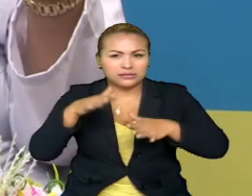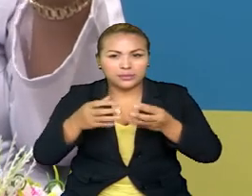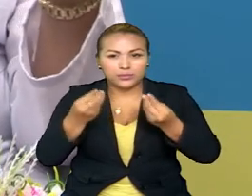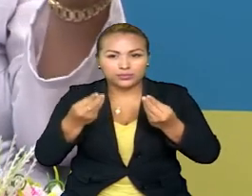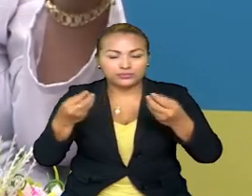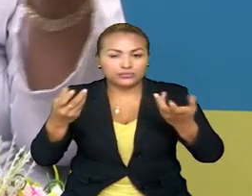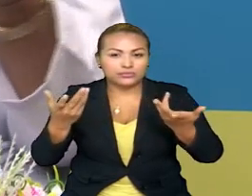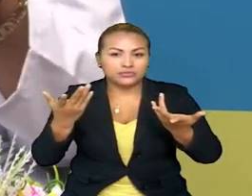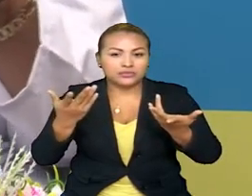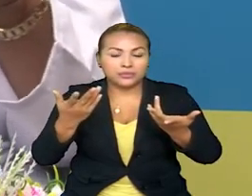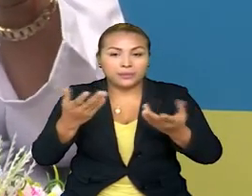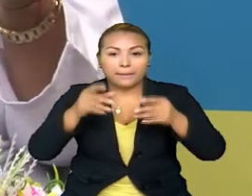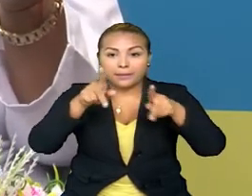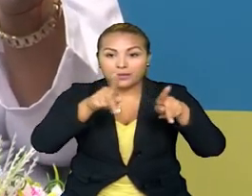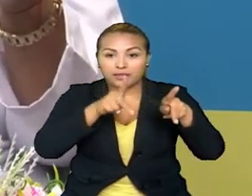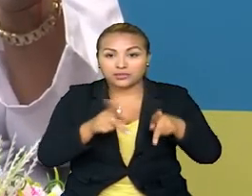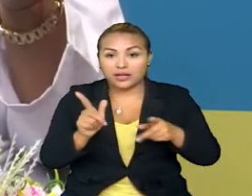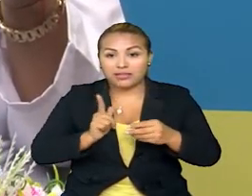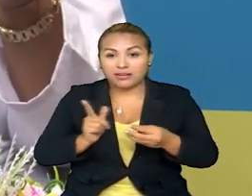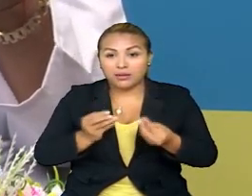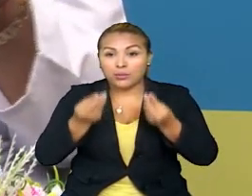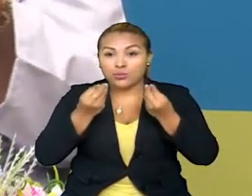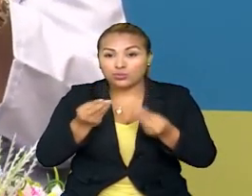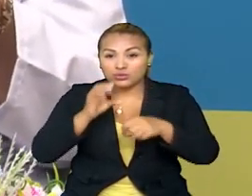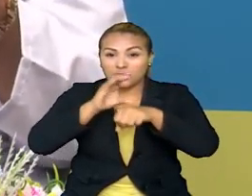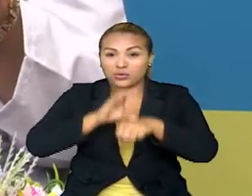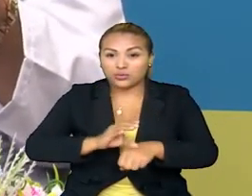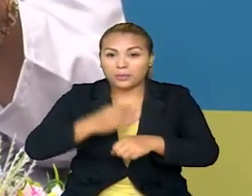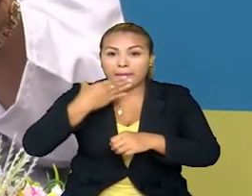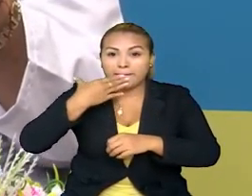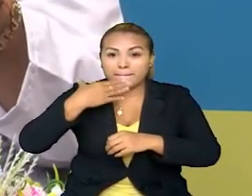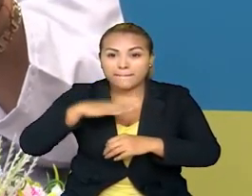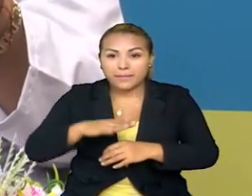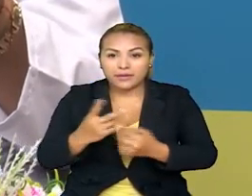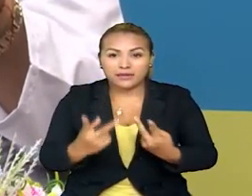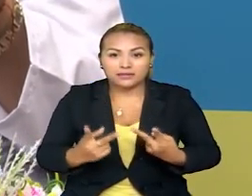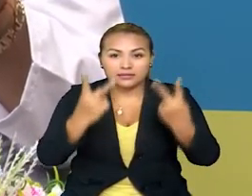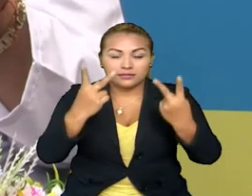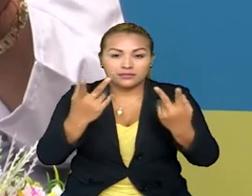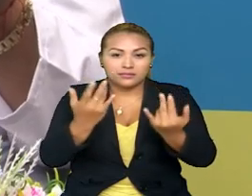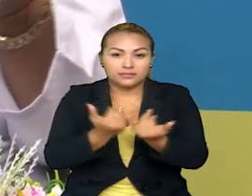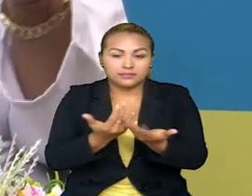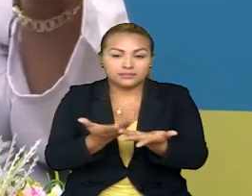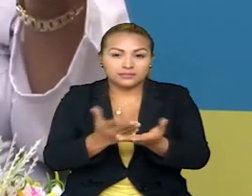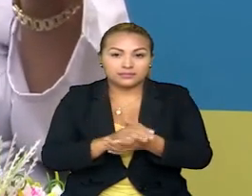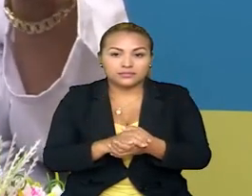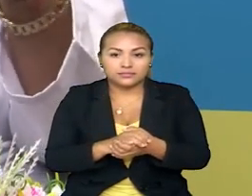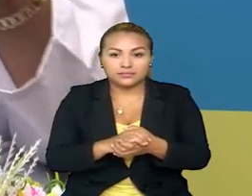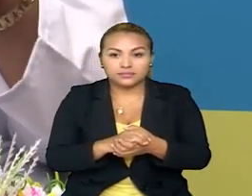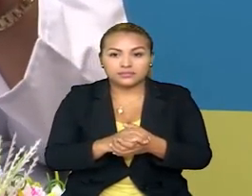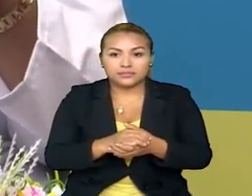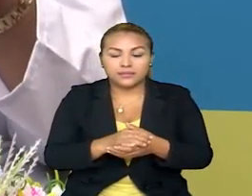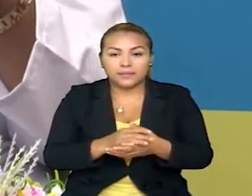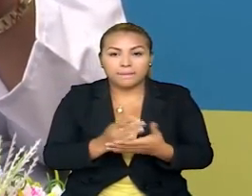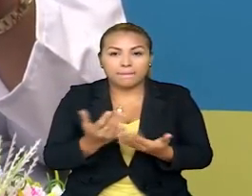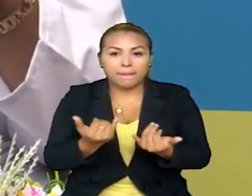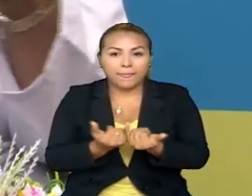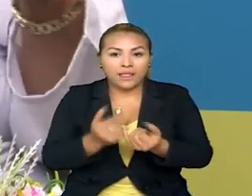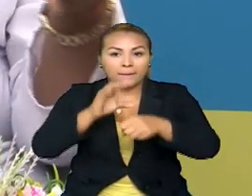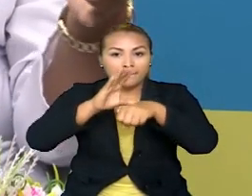tenemos hábitos errados de vida que vienen a corromper o alterar nuestro estado de salud este hábito de